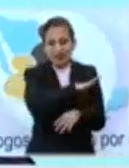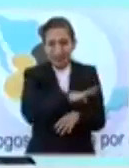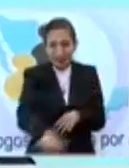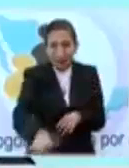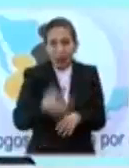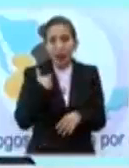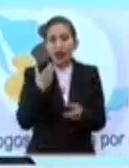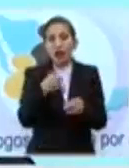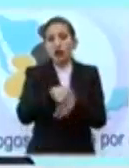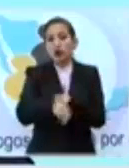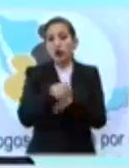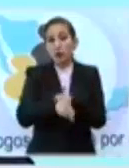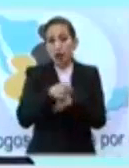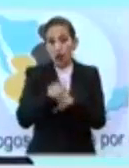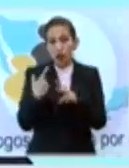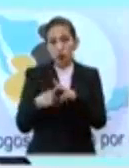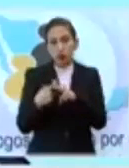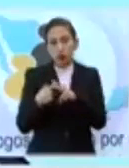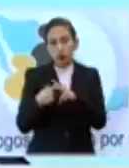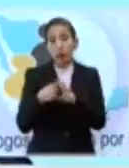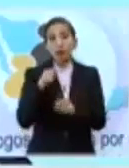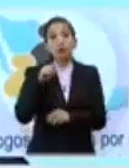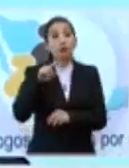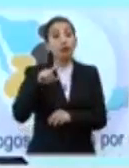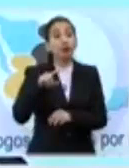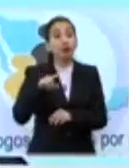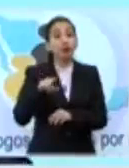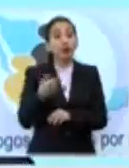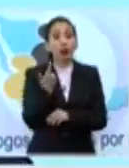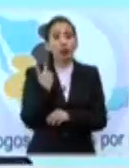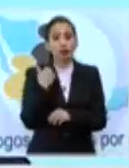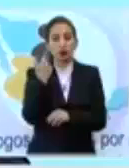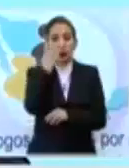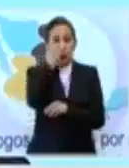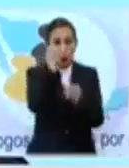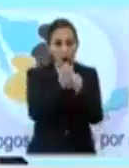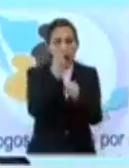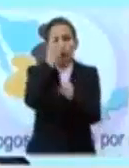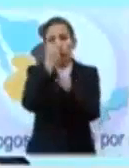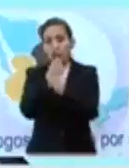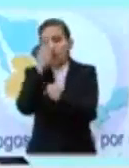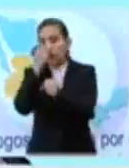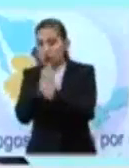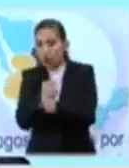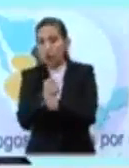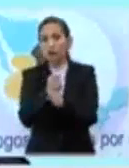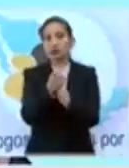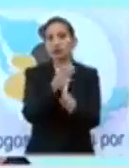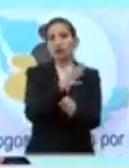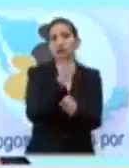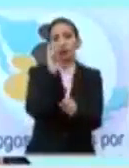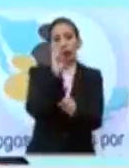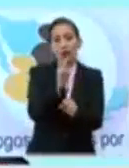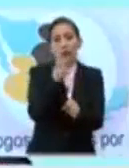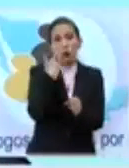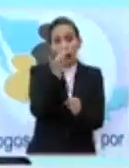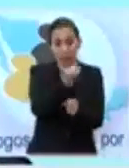que se obtiene es que cada año se cuenta con un